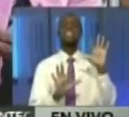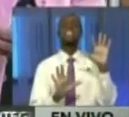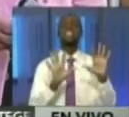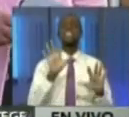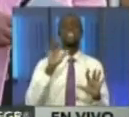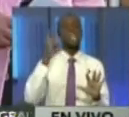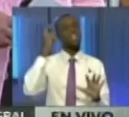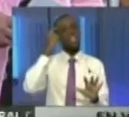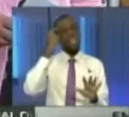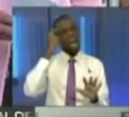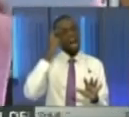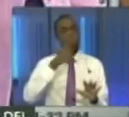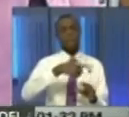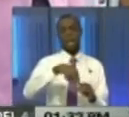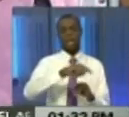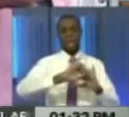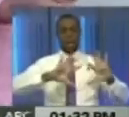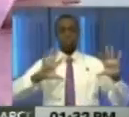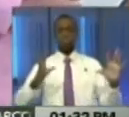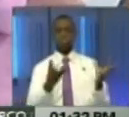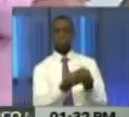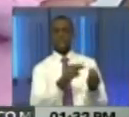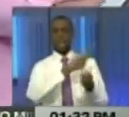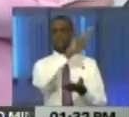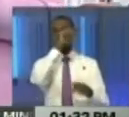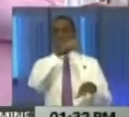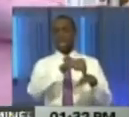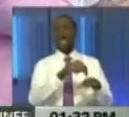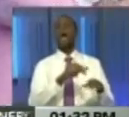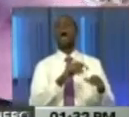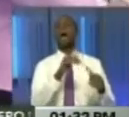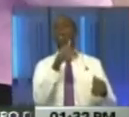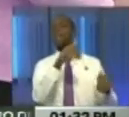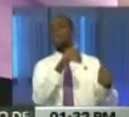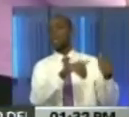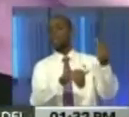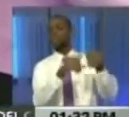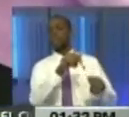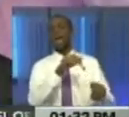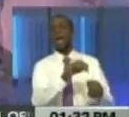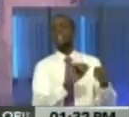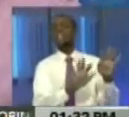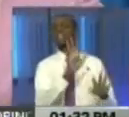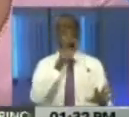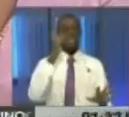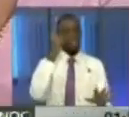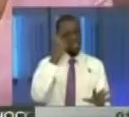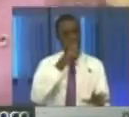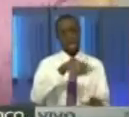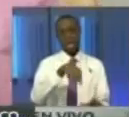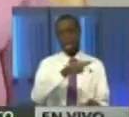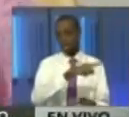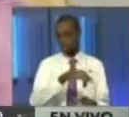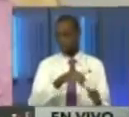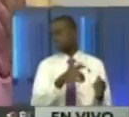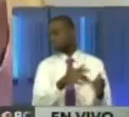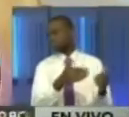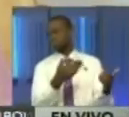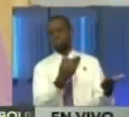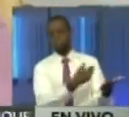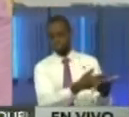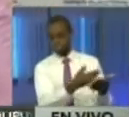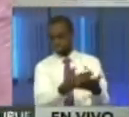Junta Nacional Electoral tiene 15 días hábiles para presentar, si se cumpliesen